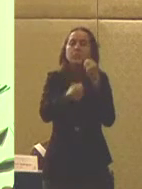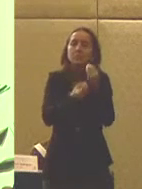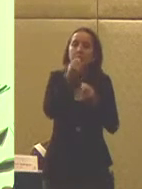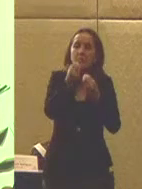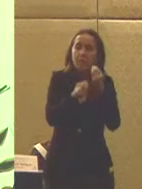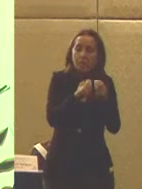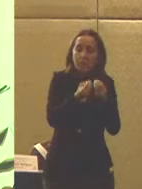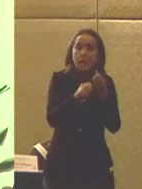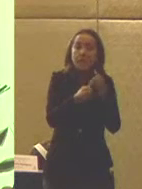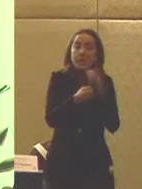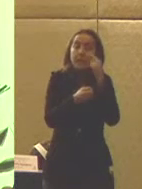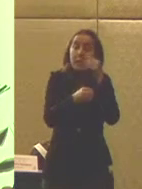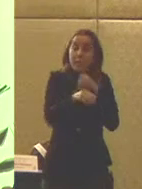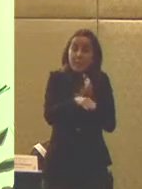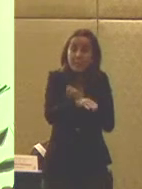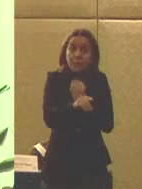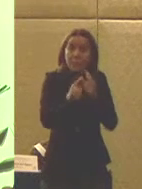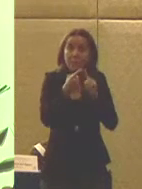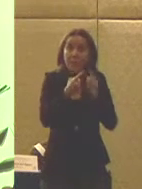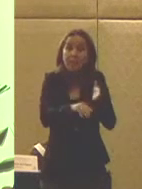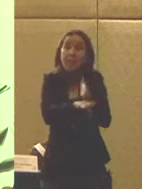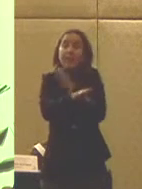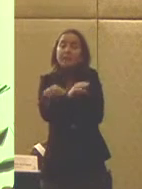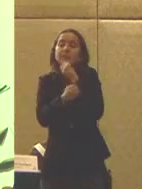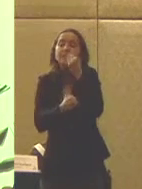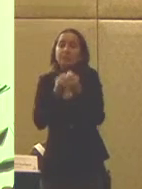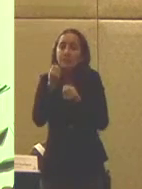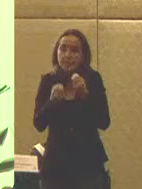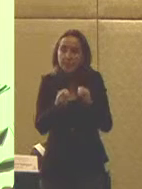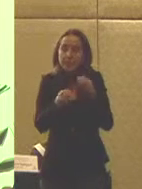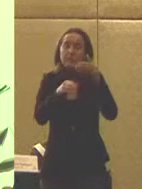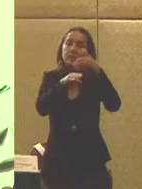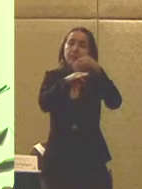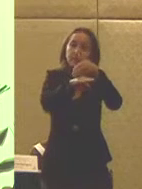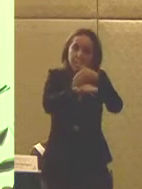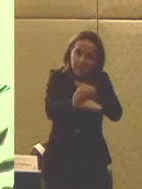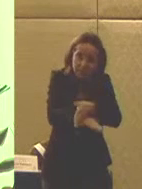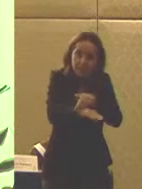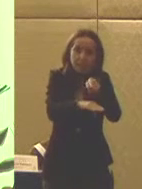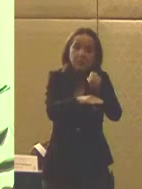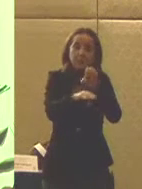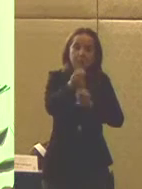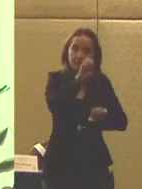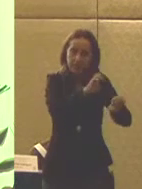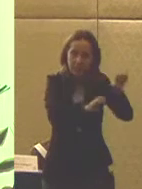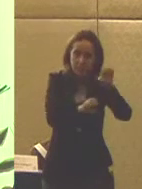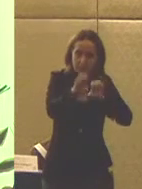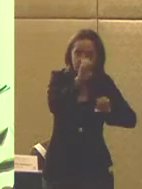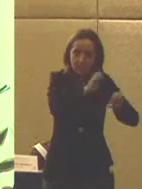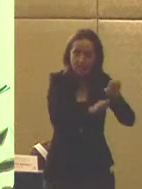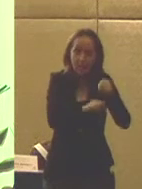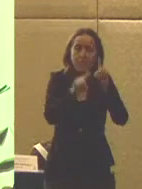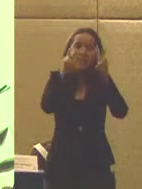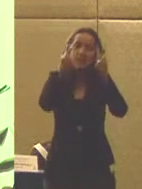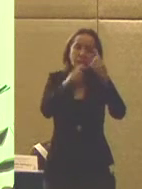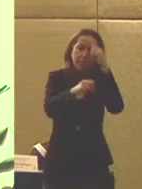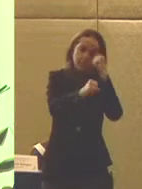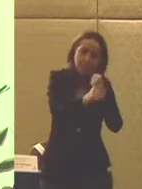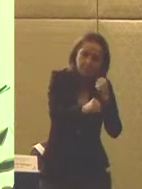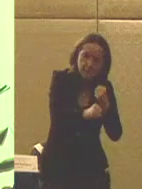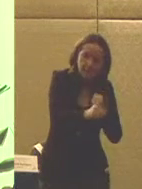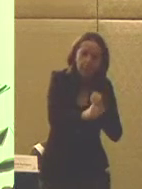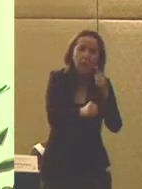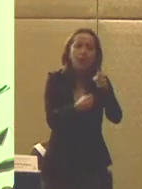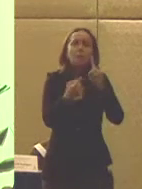del desastre, y eso está enfocado en la mayor parte de los casos a los niveles laborales o de situación laboral de la